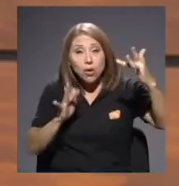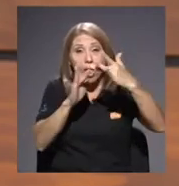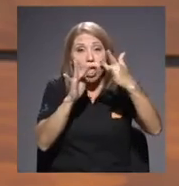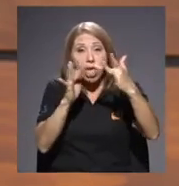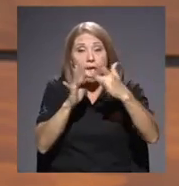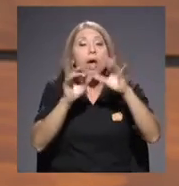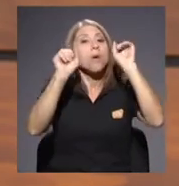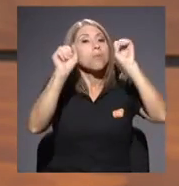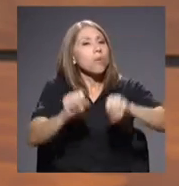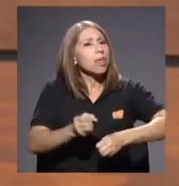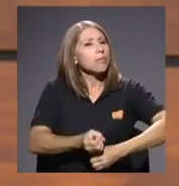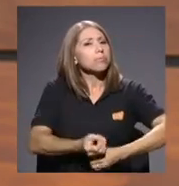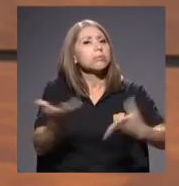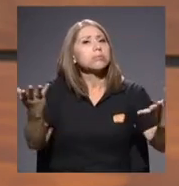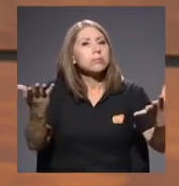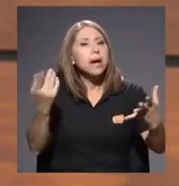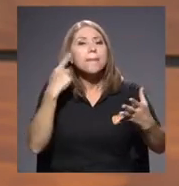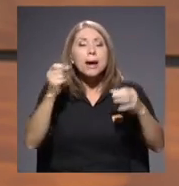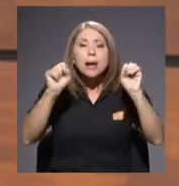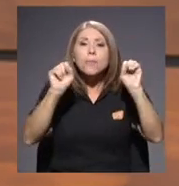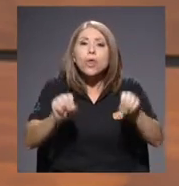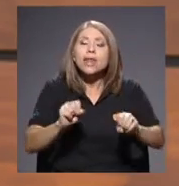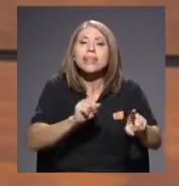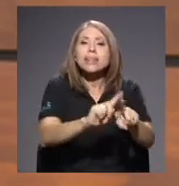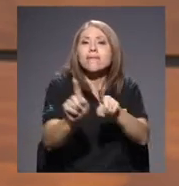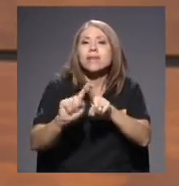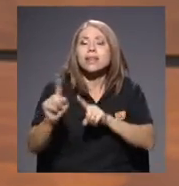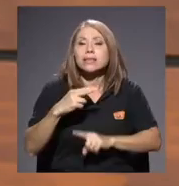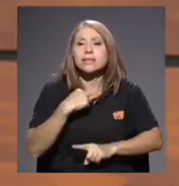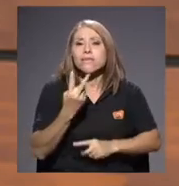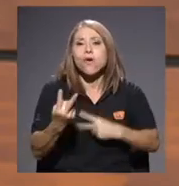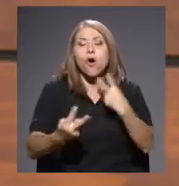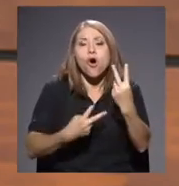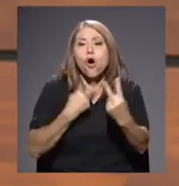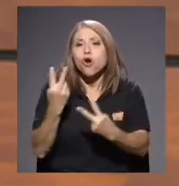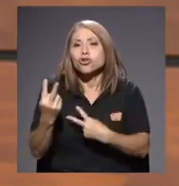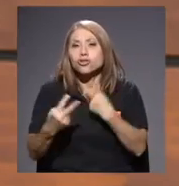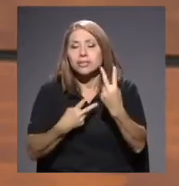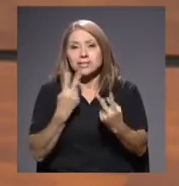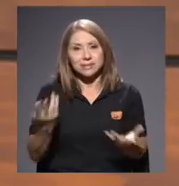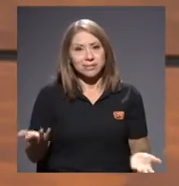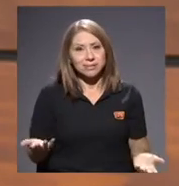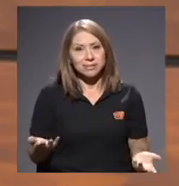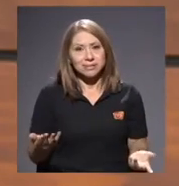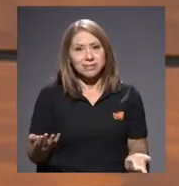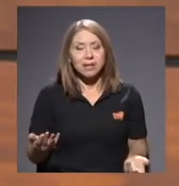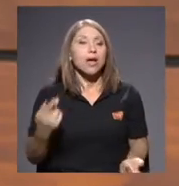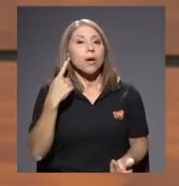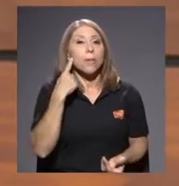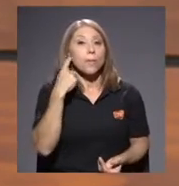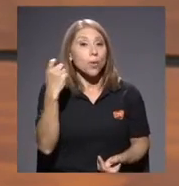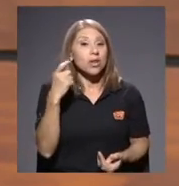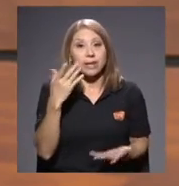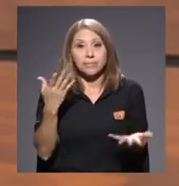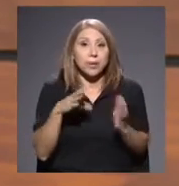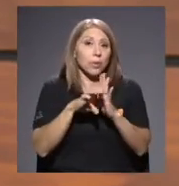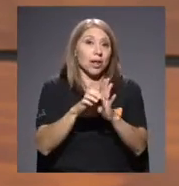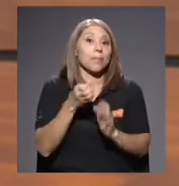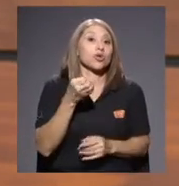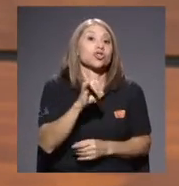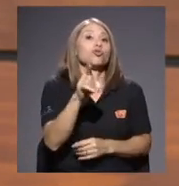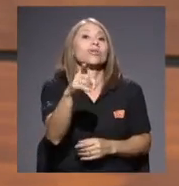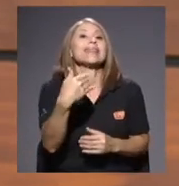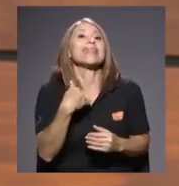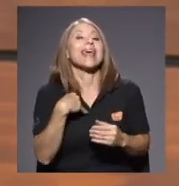estas posibilidades de que hayan diferentes voces, porque efectivamente, como dice Raúl, bueno, parte del tema es que si usted tiene un megáfono